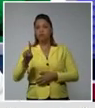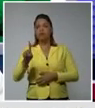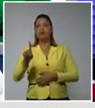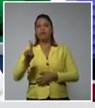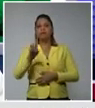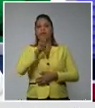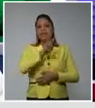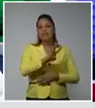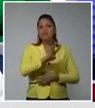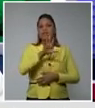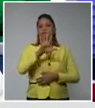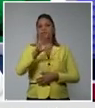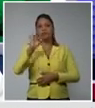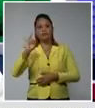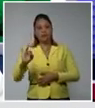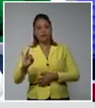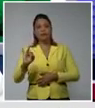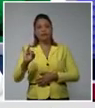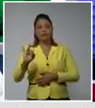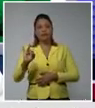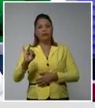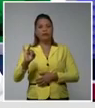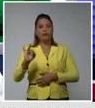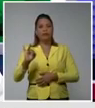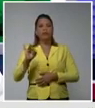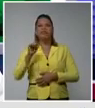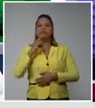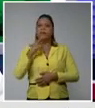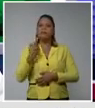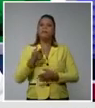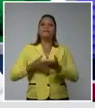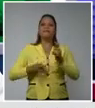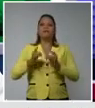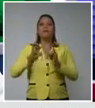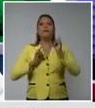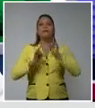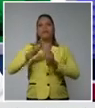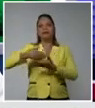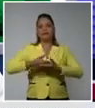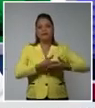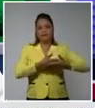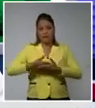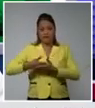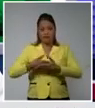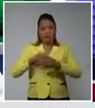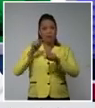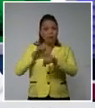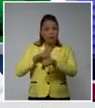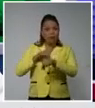357 han sido y son lactantes. Activos en estos momentos,